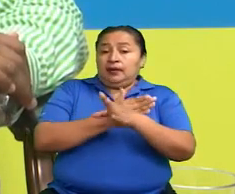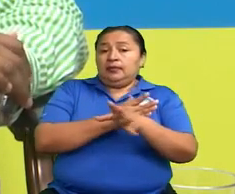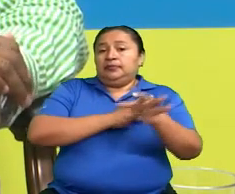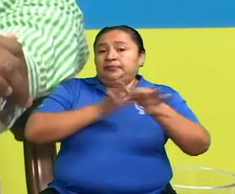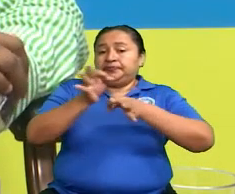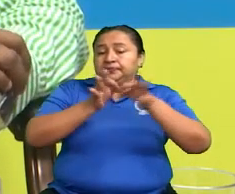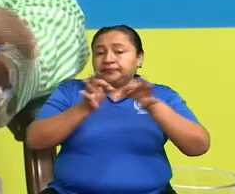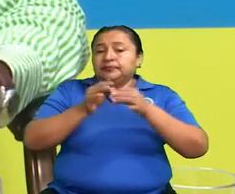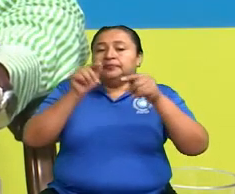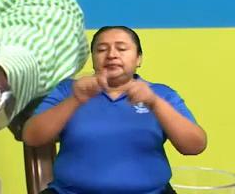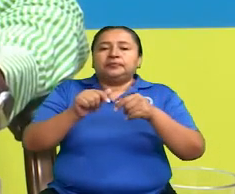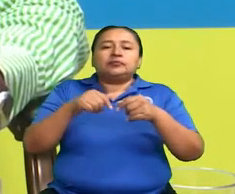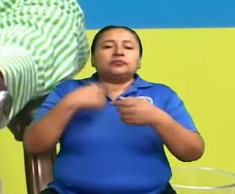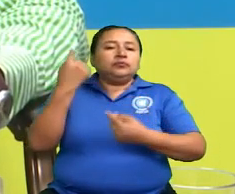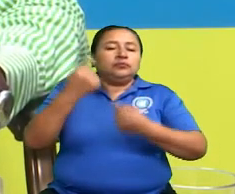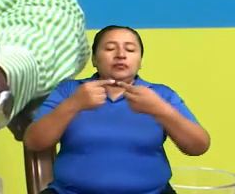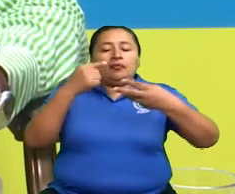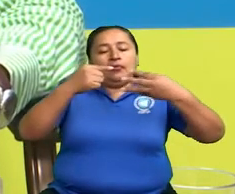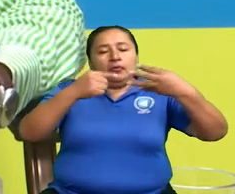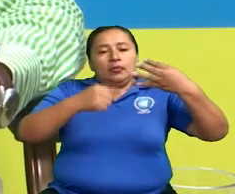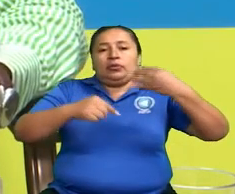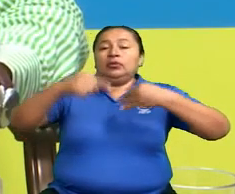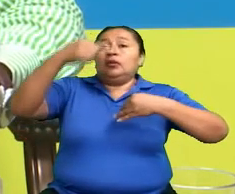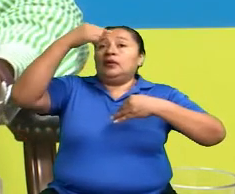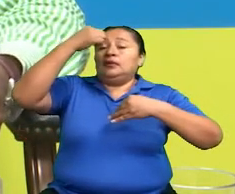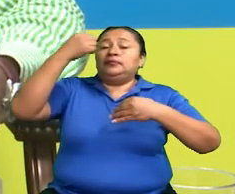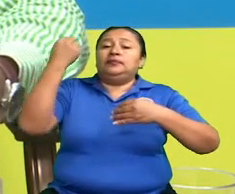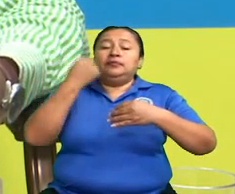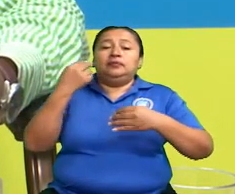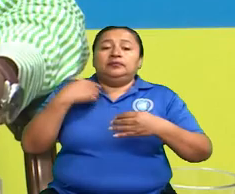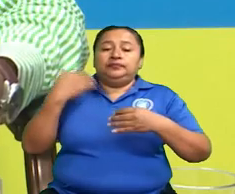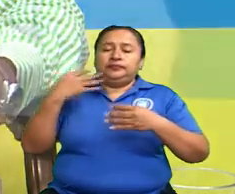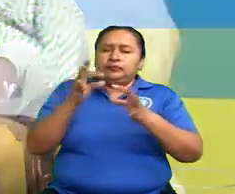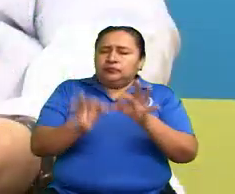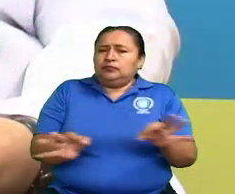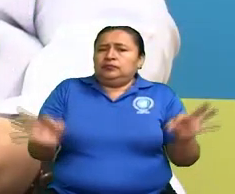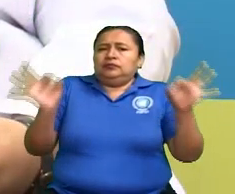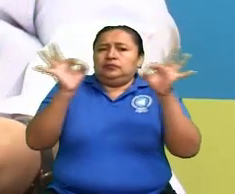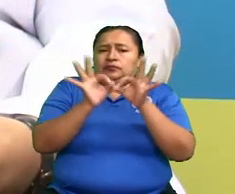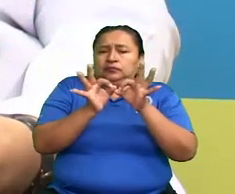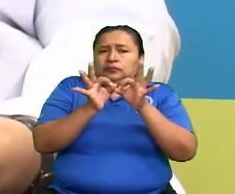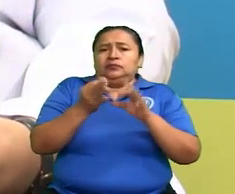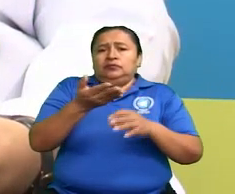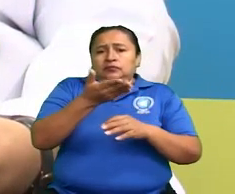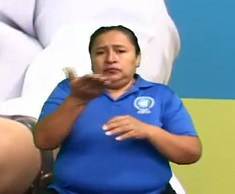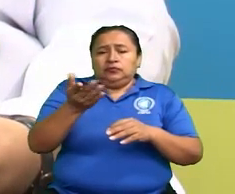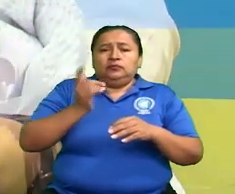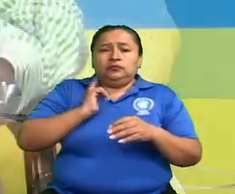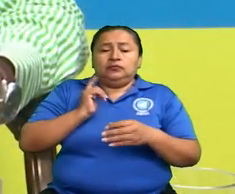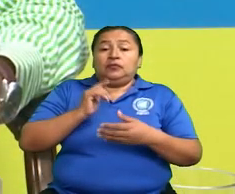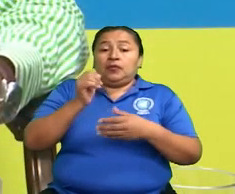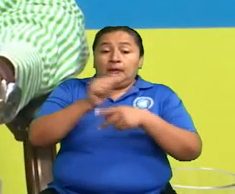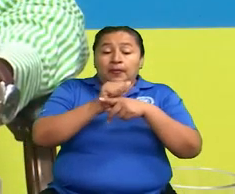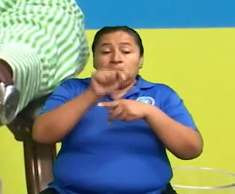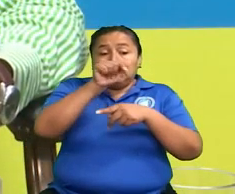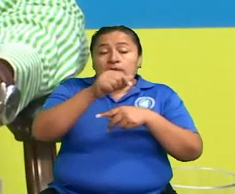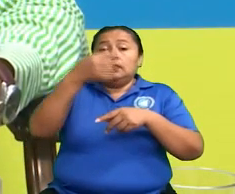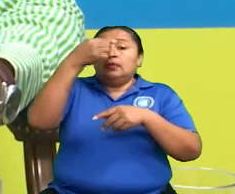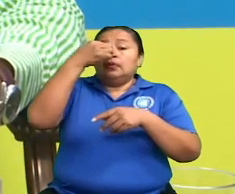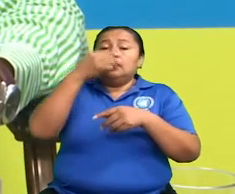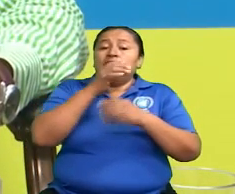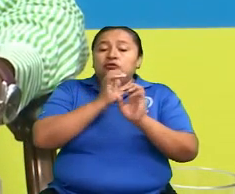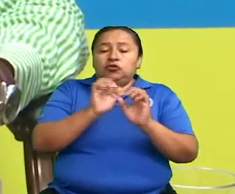programa aquellas vacunas que son trascendental que usted le ponga a su niño o niña